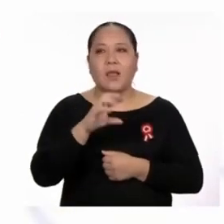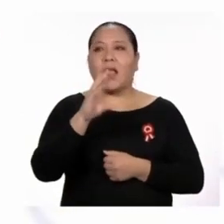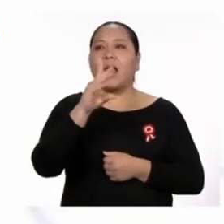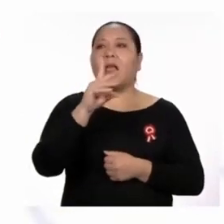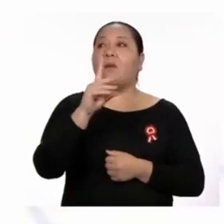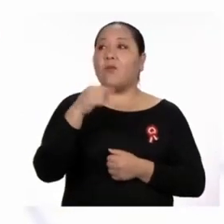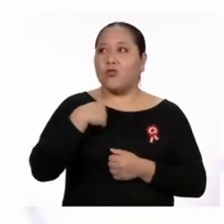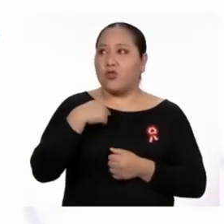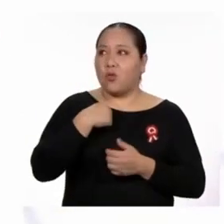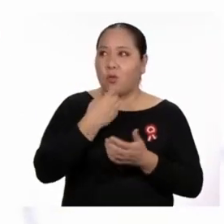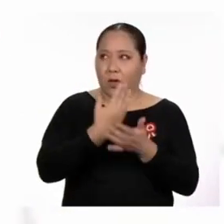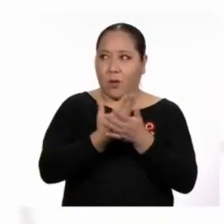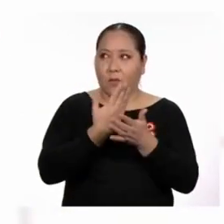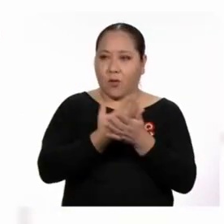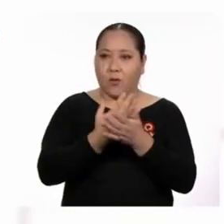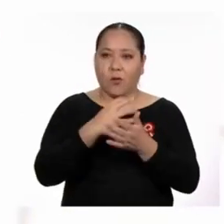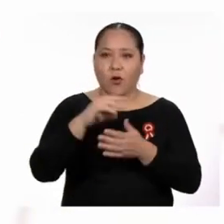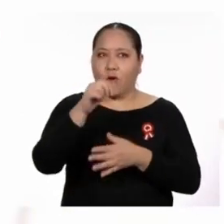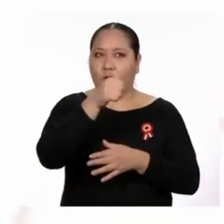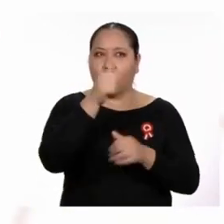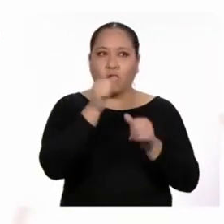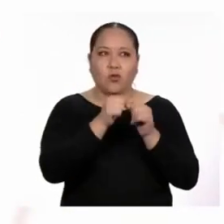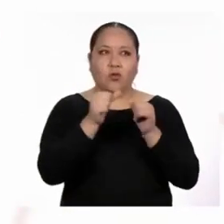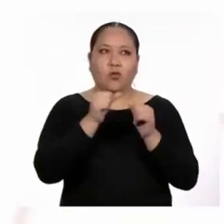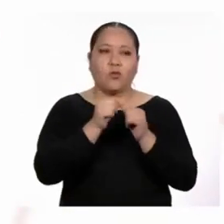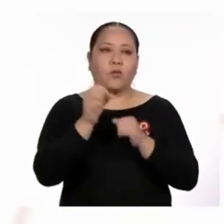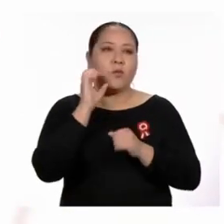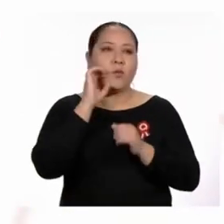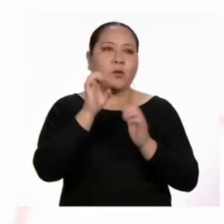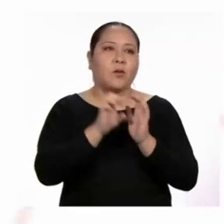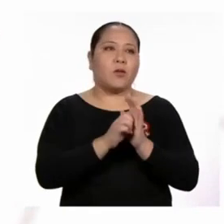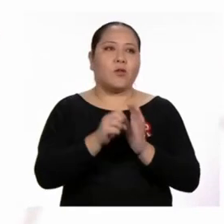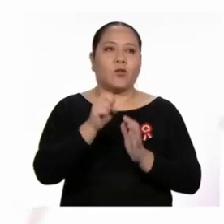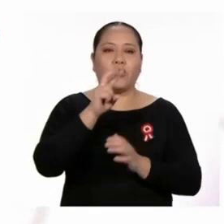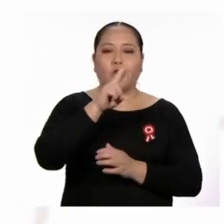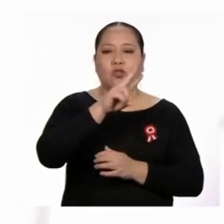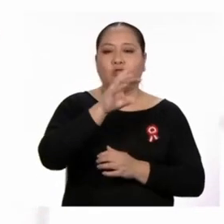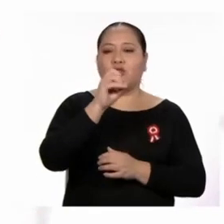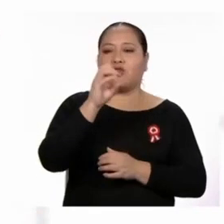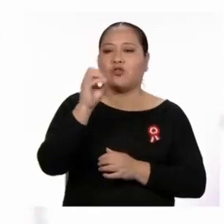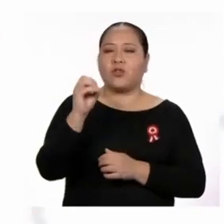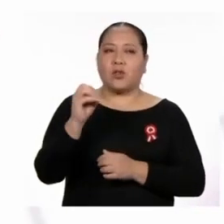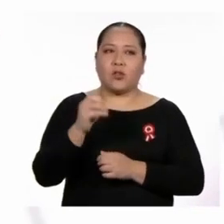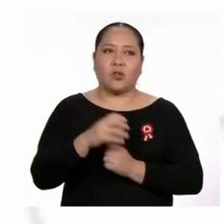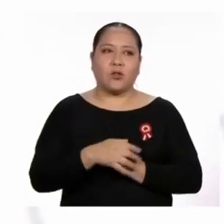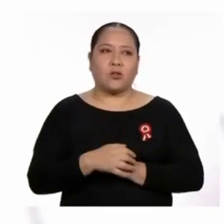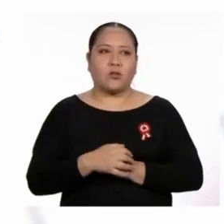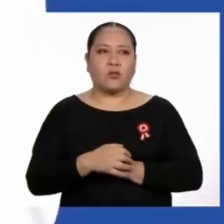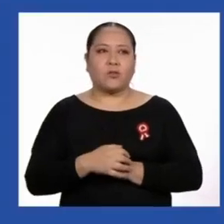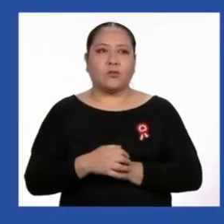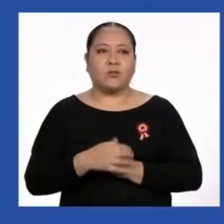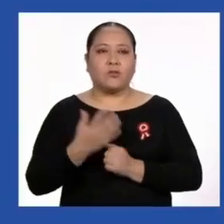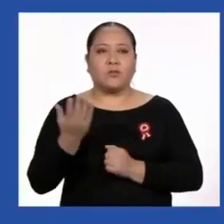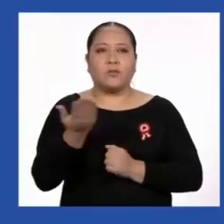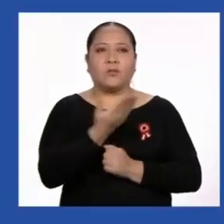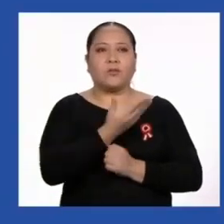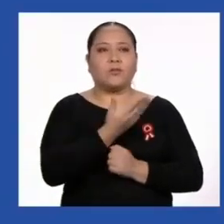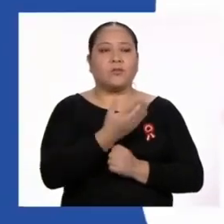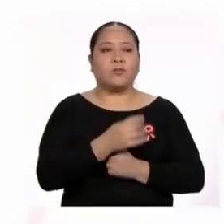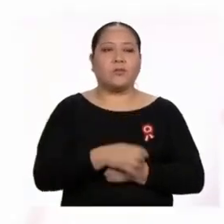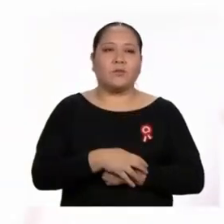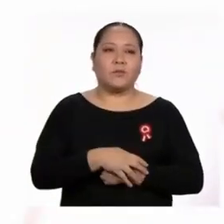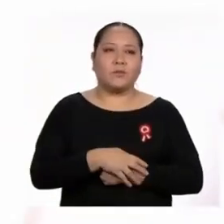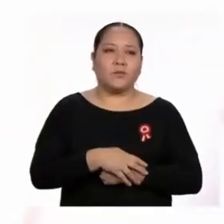otro número. Ya sé, 200. Pantalla, por favor.